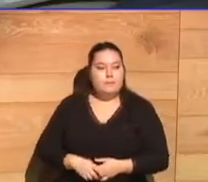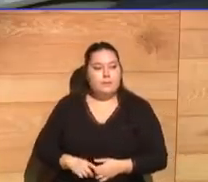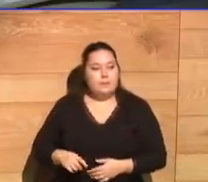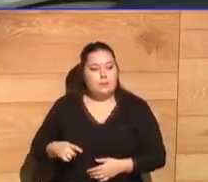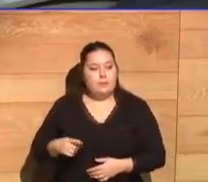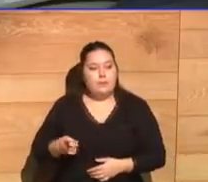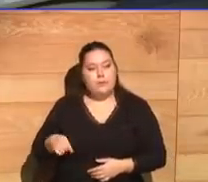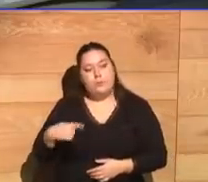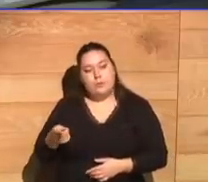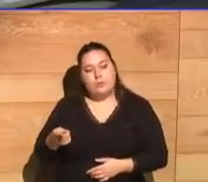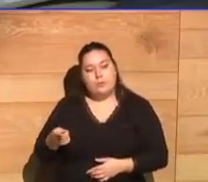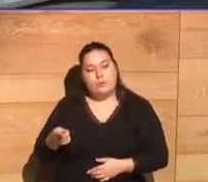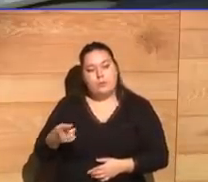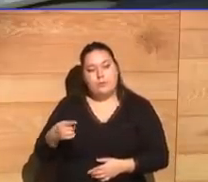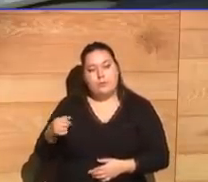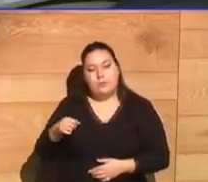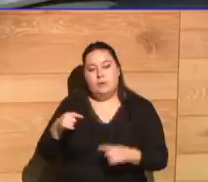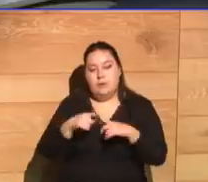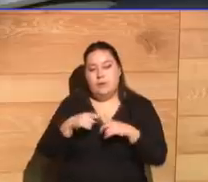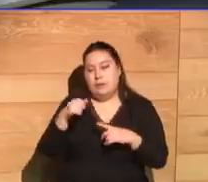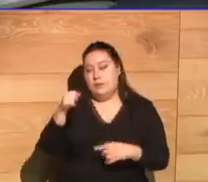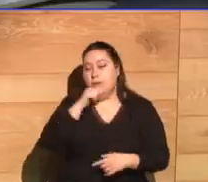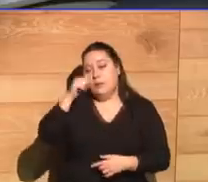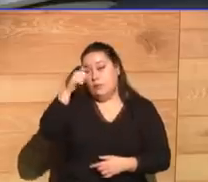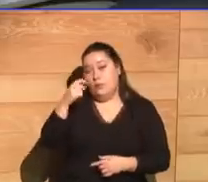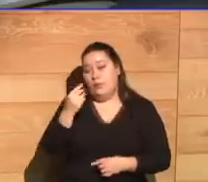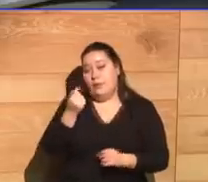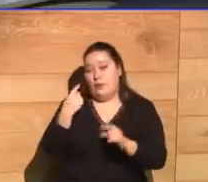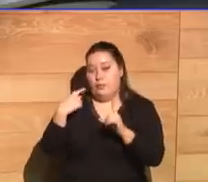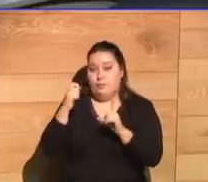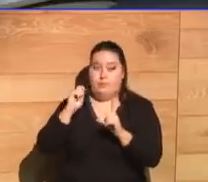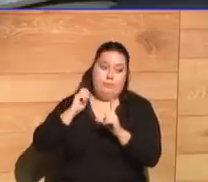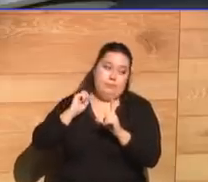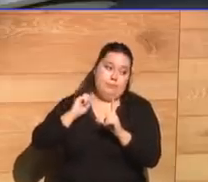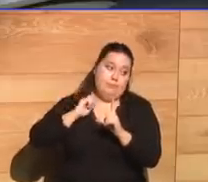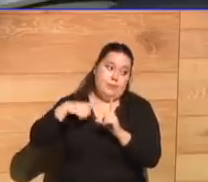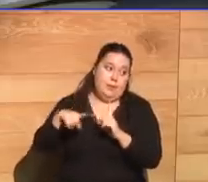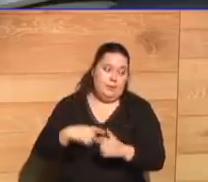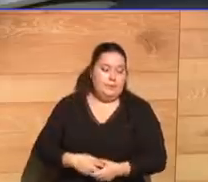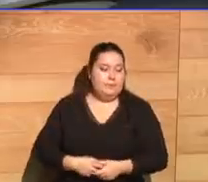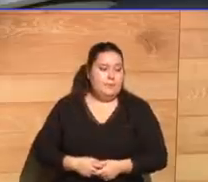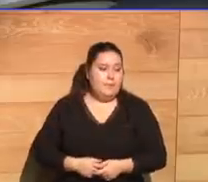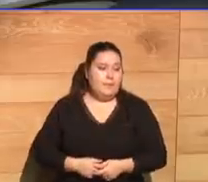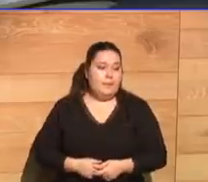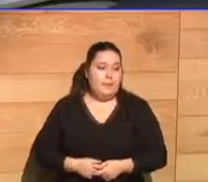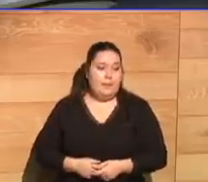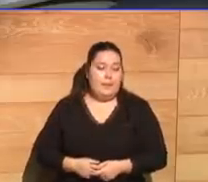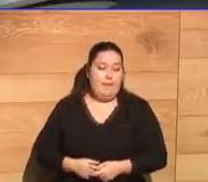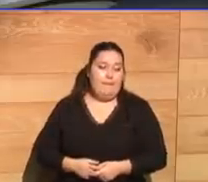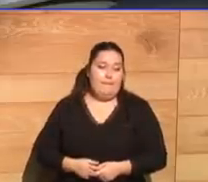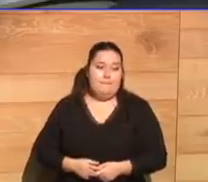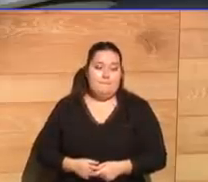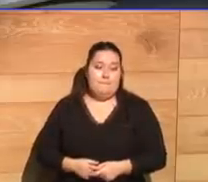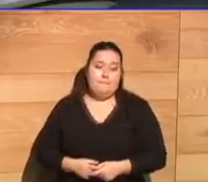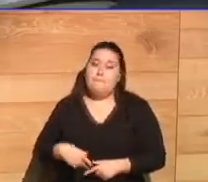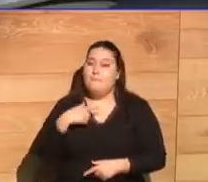le mandaba dinero a mi tío abuelo, le mandaba dinero. A cambio de eso que hizo. O sea, hizo una buena obra. Fíjate. Porque le gustaba